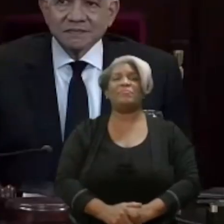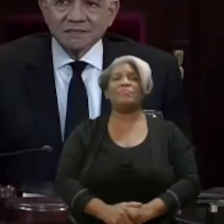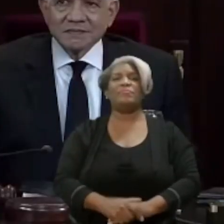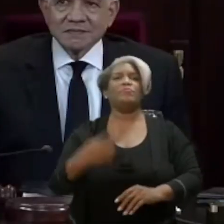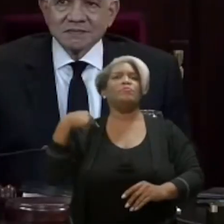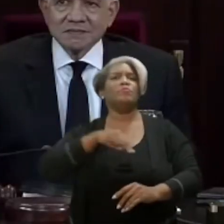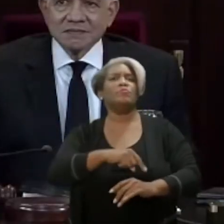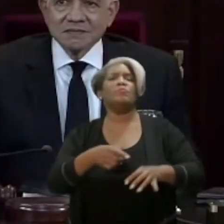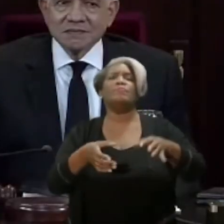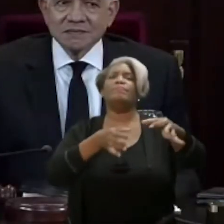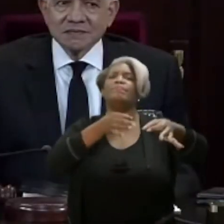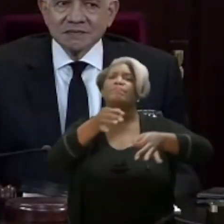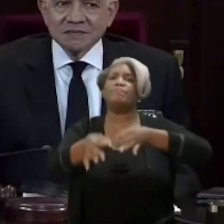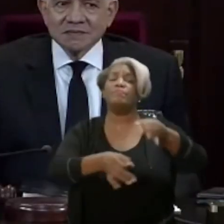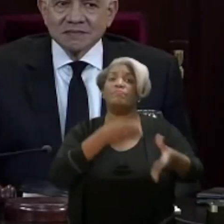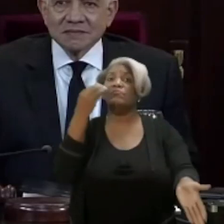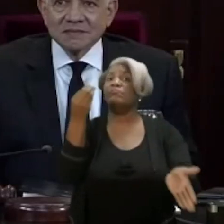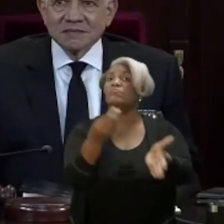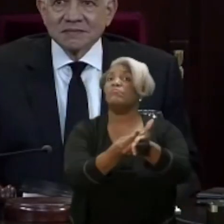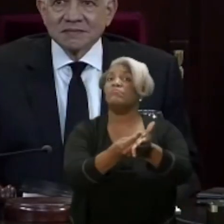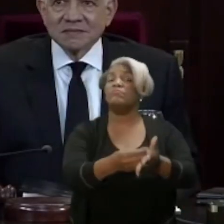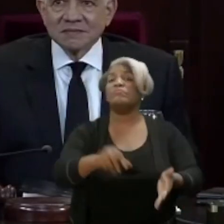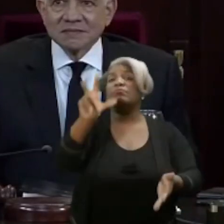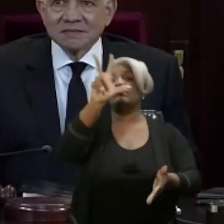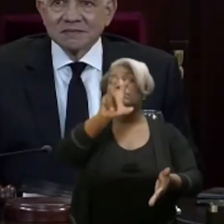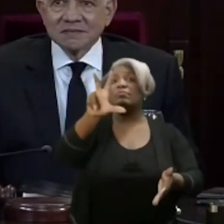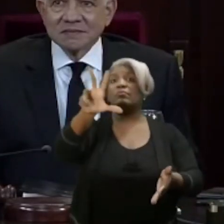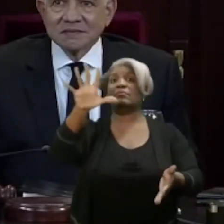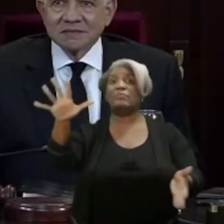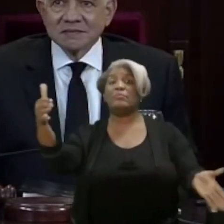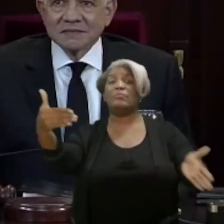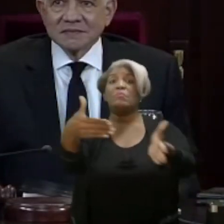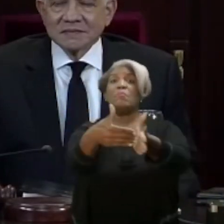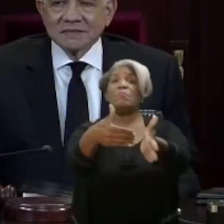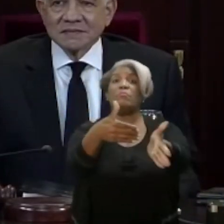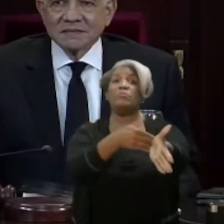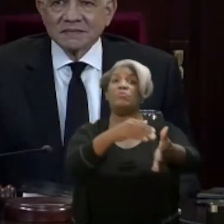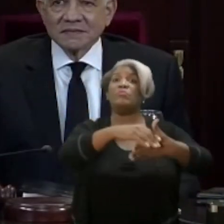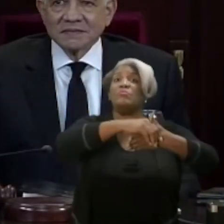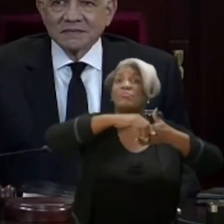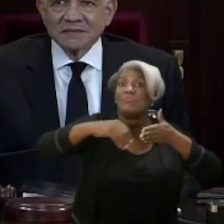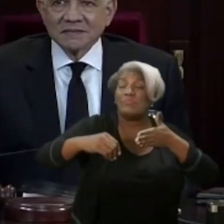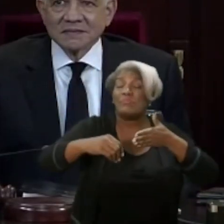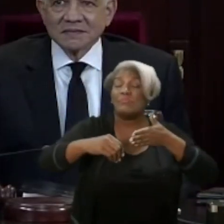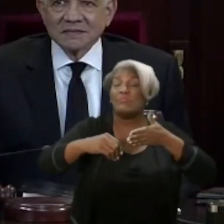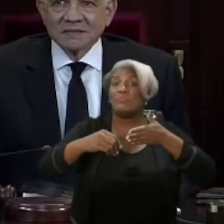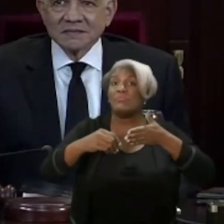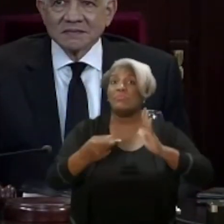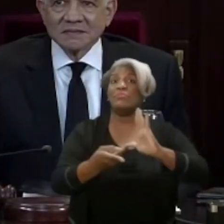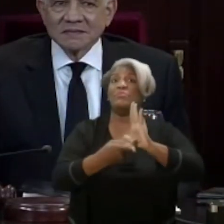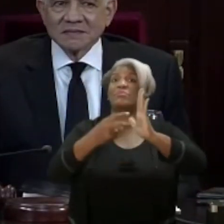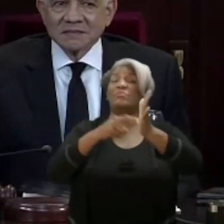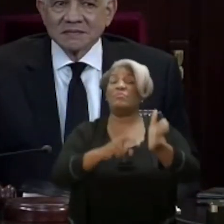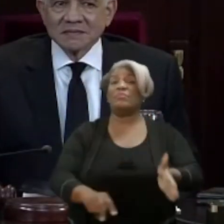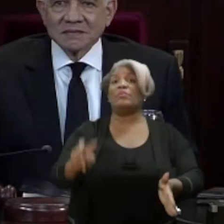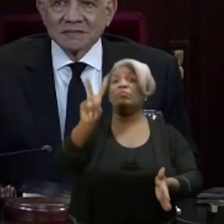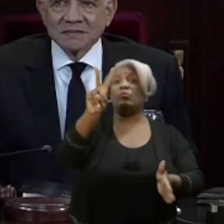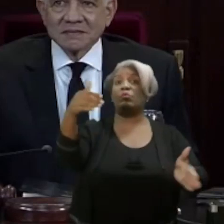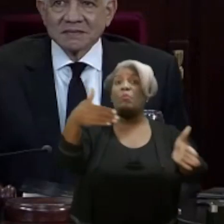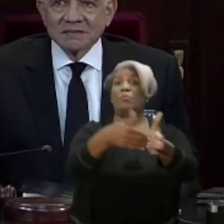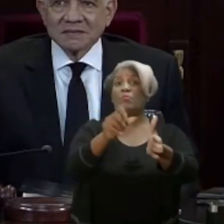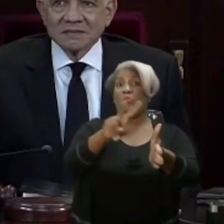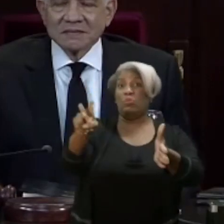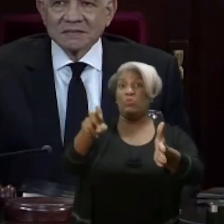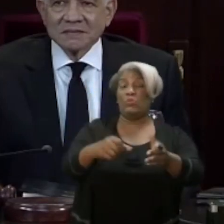estamos hablando de una inversión total de 335 millones de dólares y la generación de alrededor de 2.200